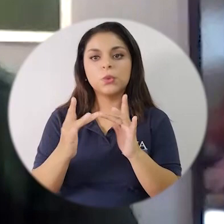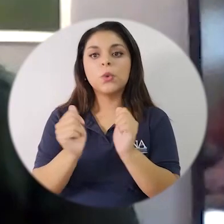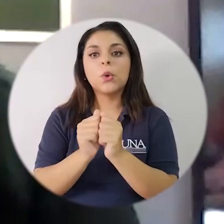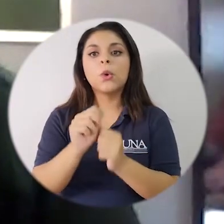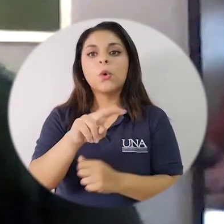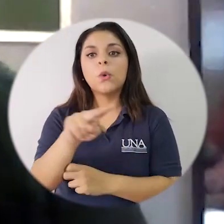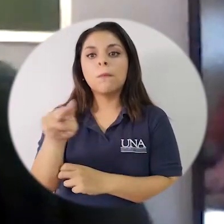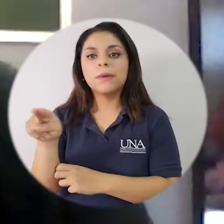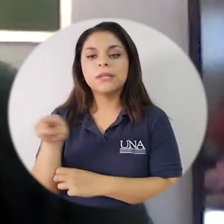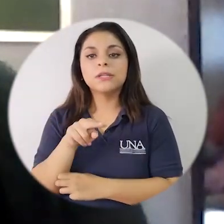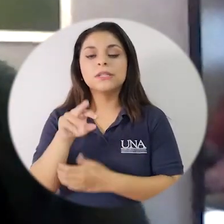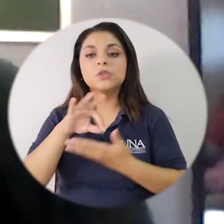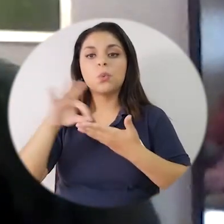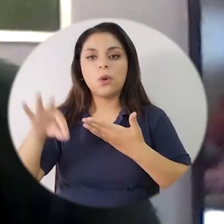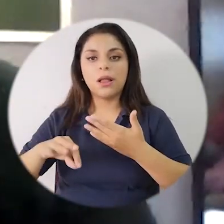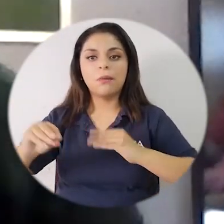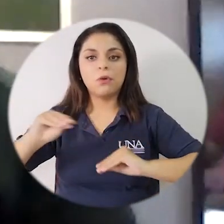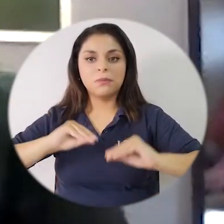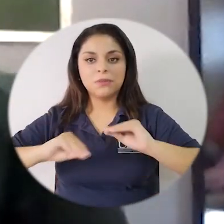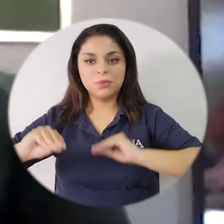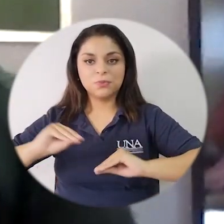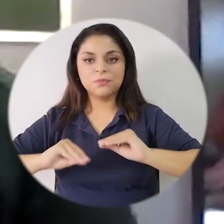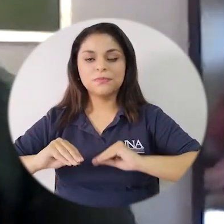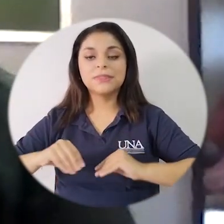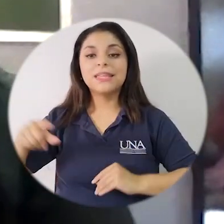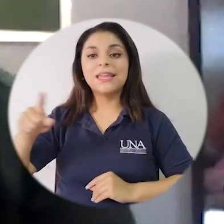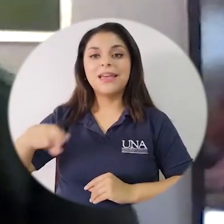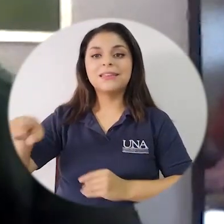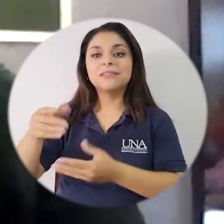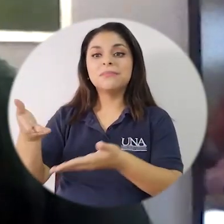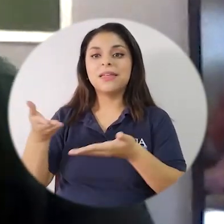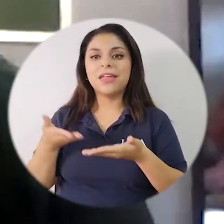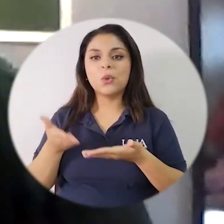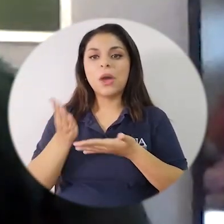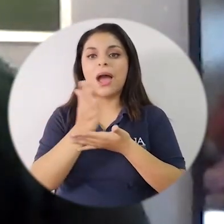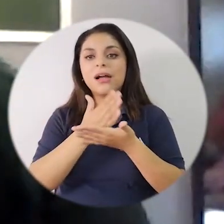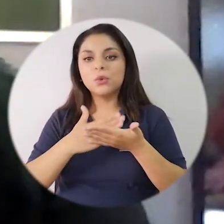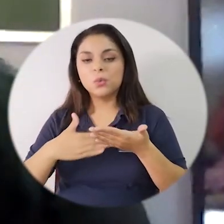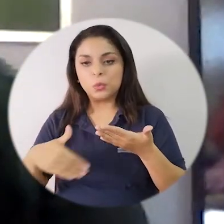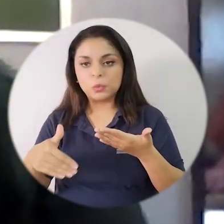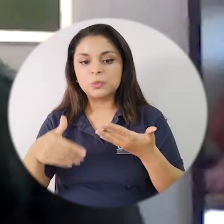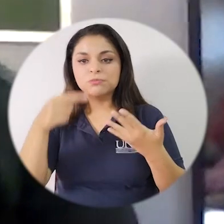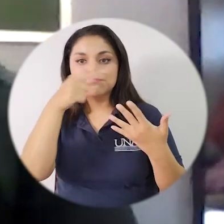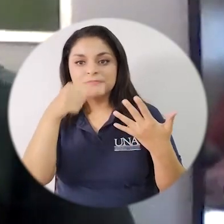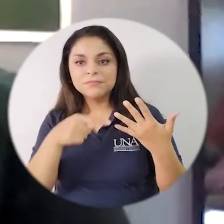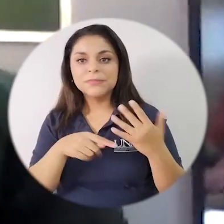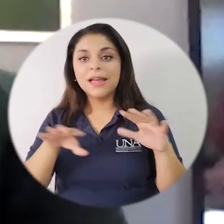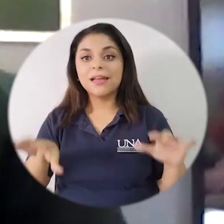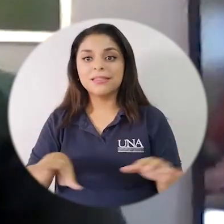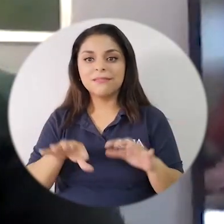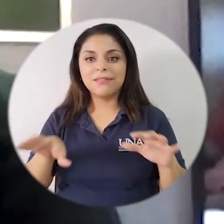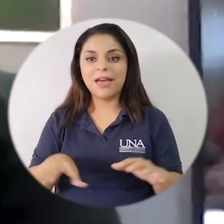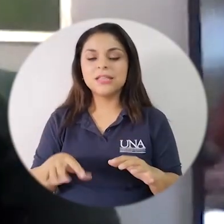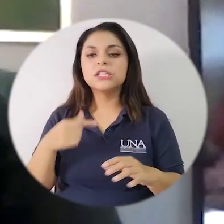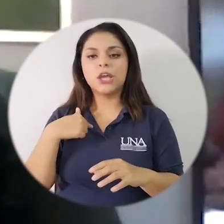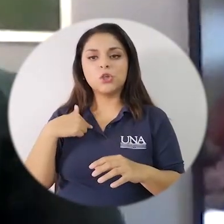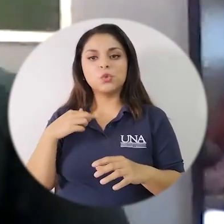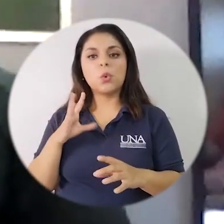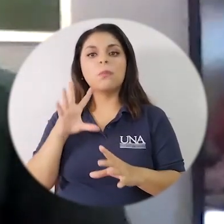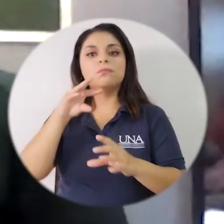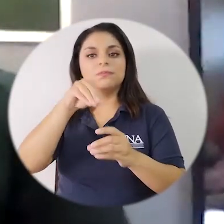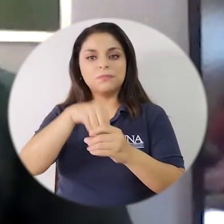tuve contacto con las compañeras de escuelas en movimiento y ellas me favorecieron una serie